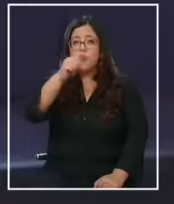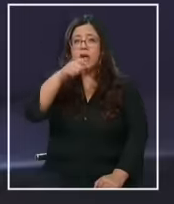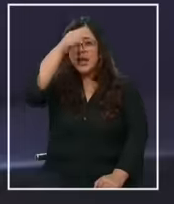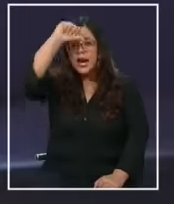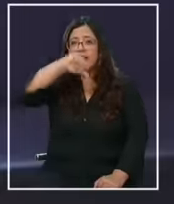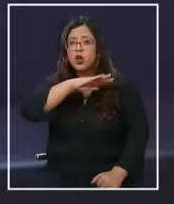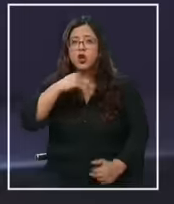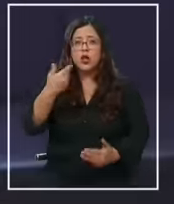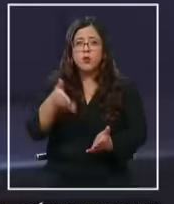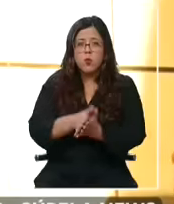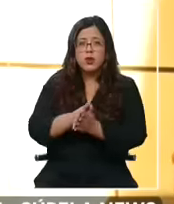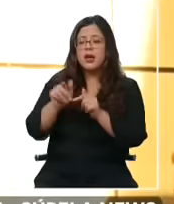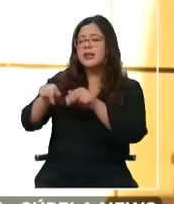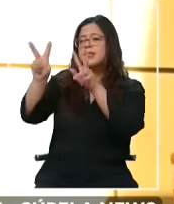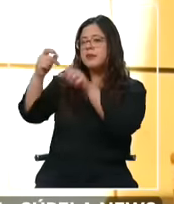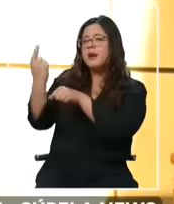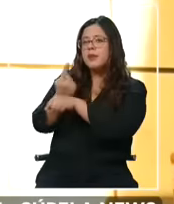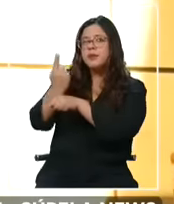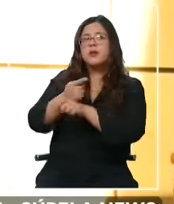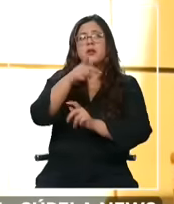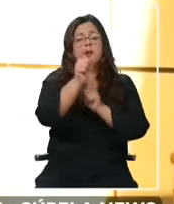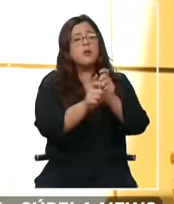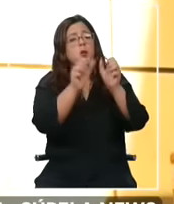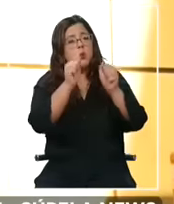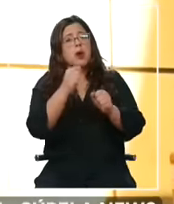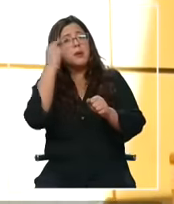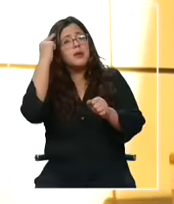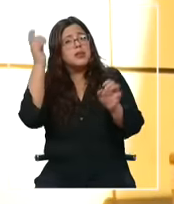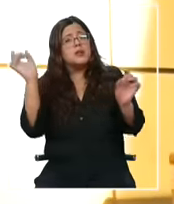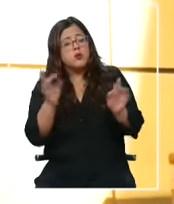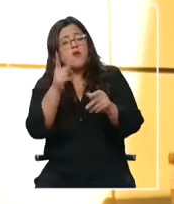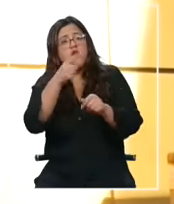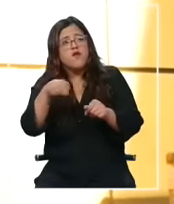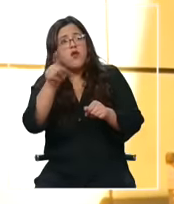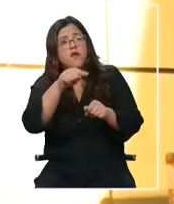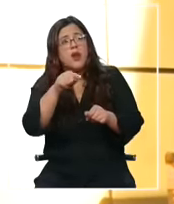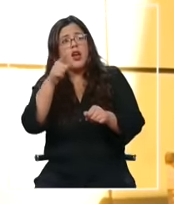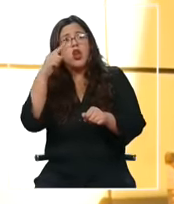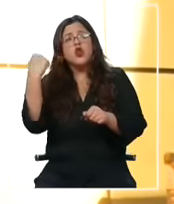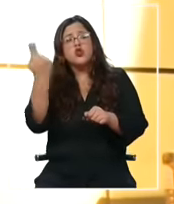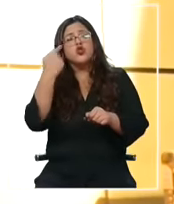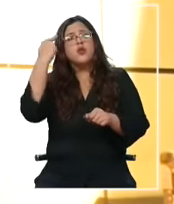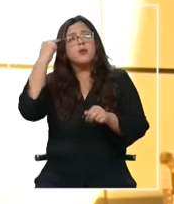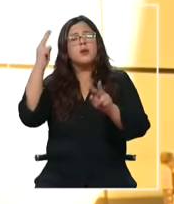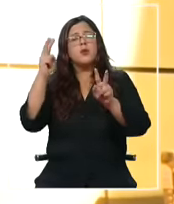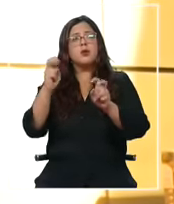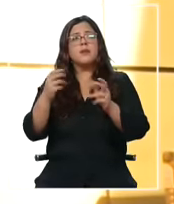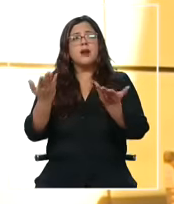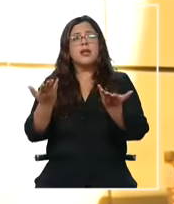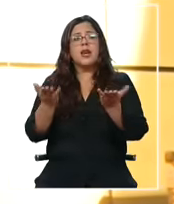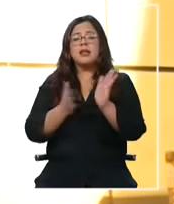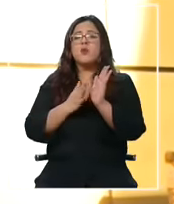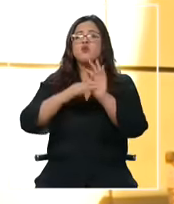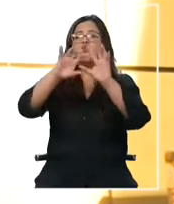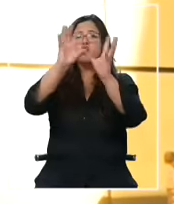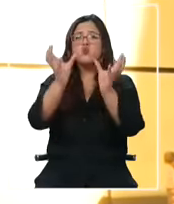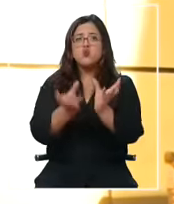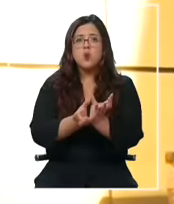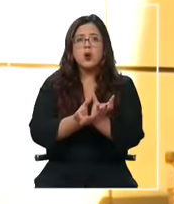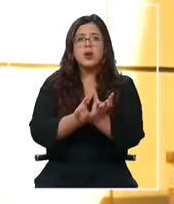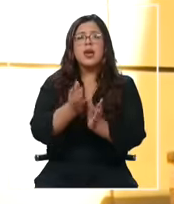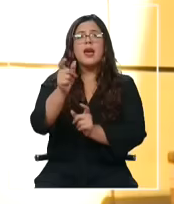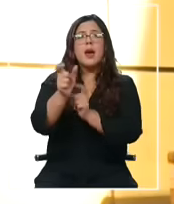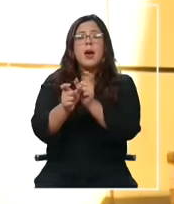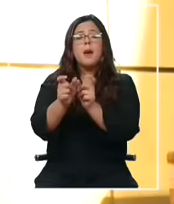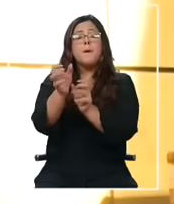Yo creo que hay una discusión que está abierta. La gente puede plantear que se reabra esa discusión. Lo que nosotros vemos es que la evidencia del mundo nos muestra que los países